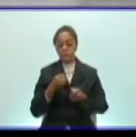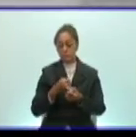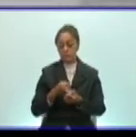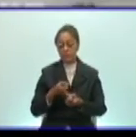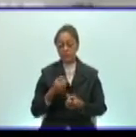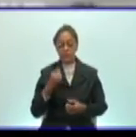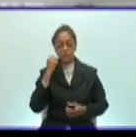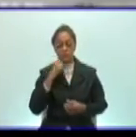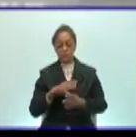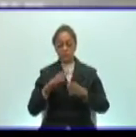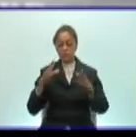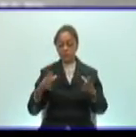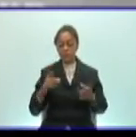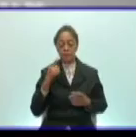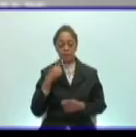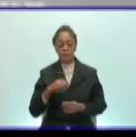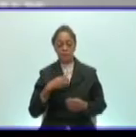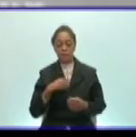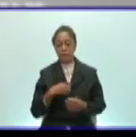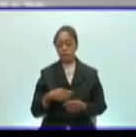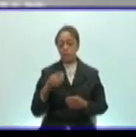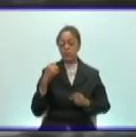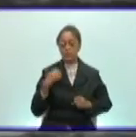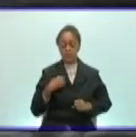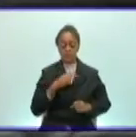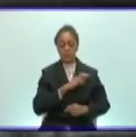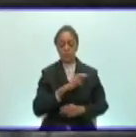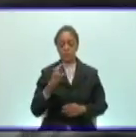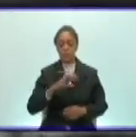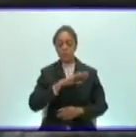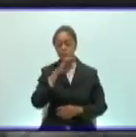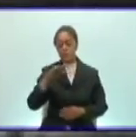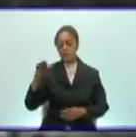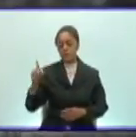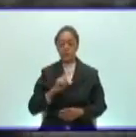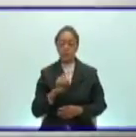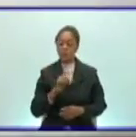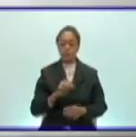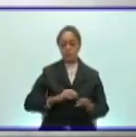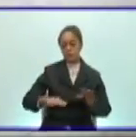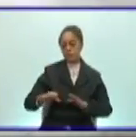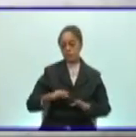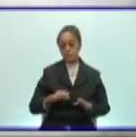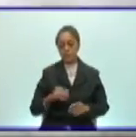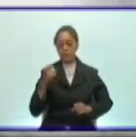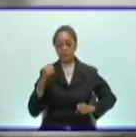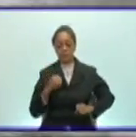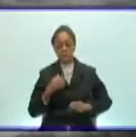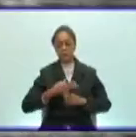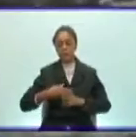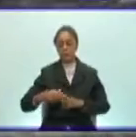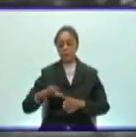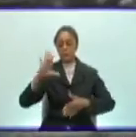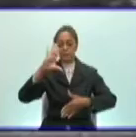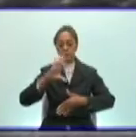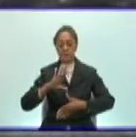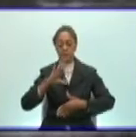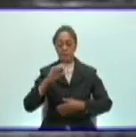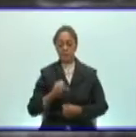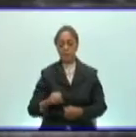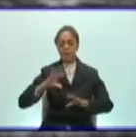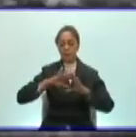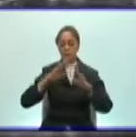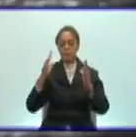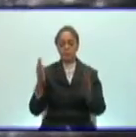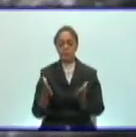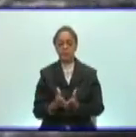muy superior al que jamás tuvo el ejército rebelde en la sierra o ningún movimiento guerrillero en la historia de América Latina o del mundo.